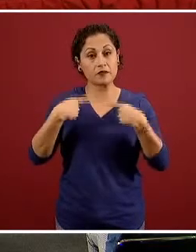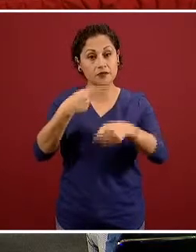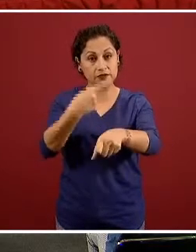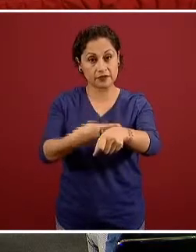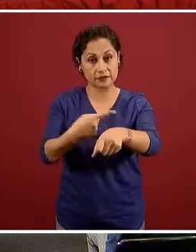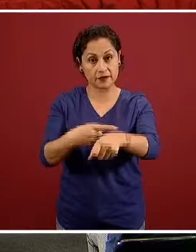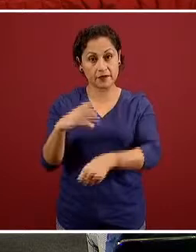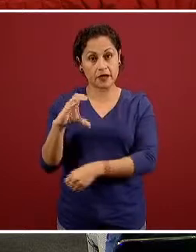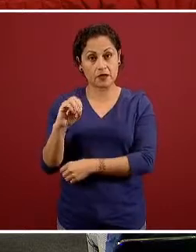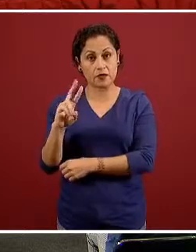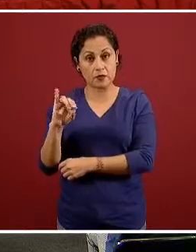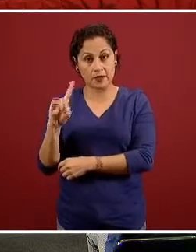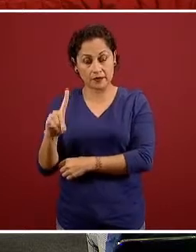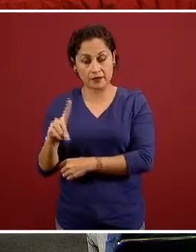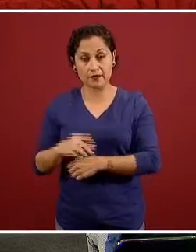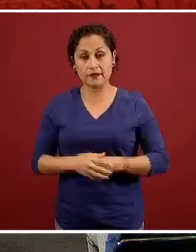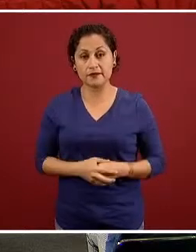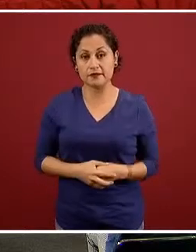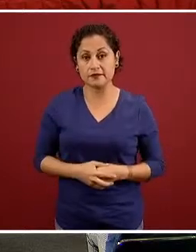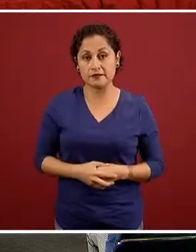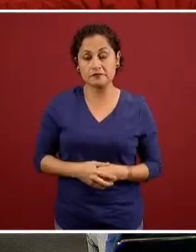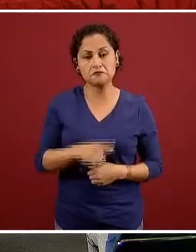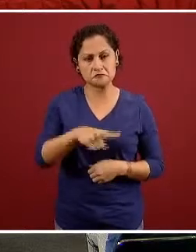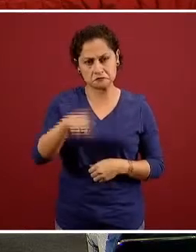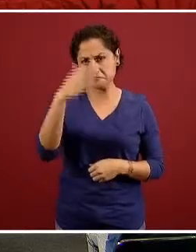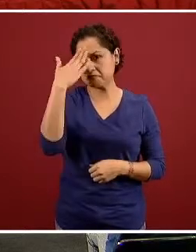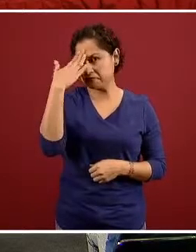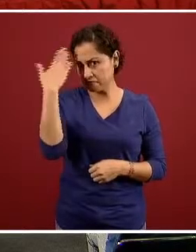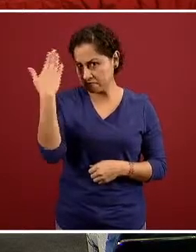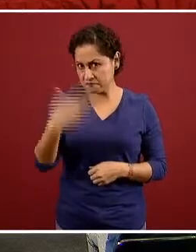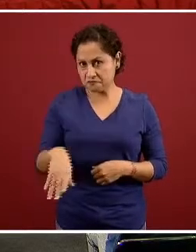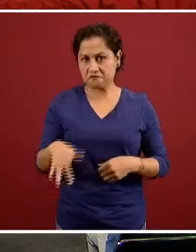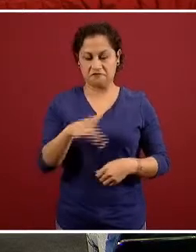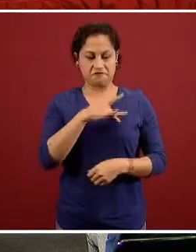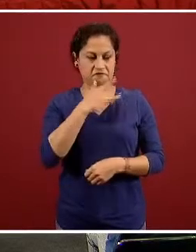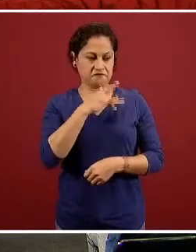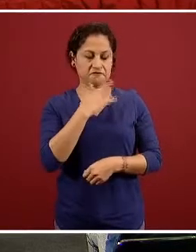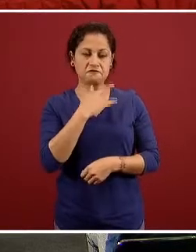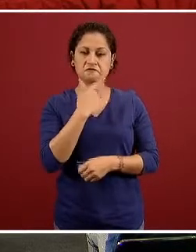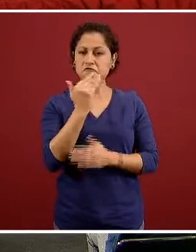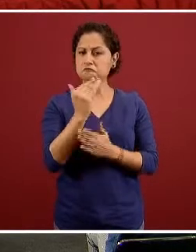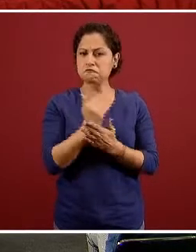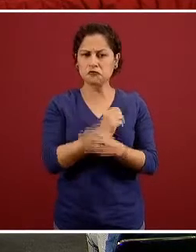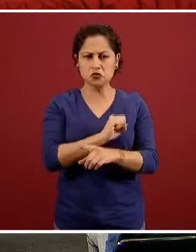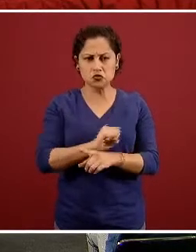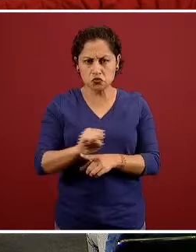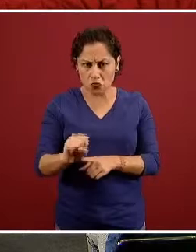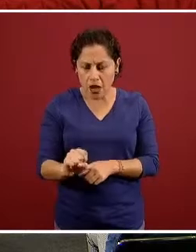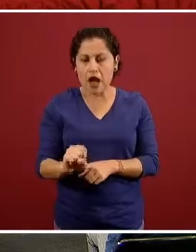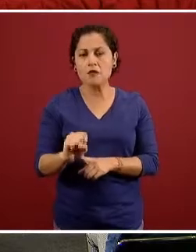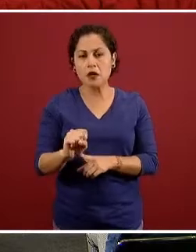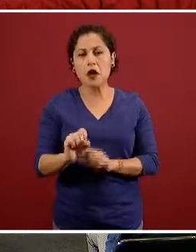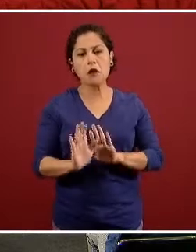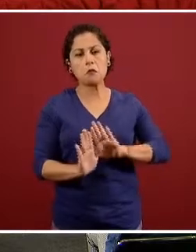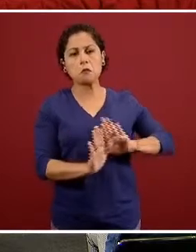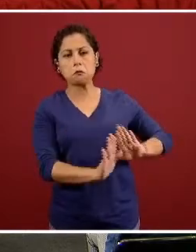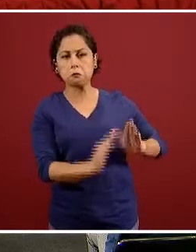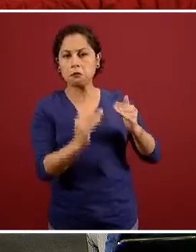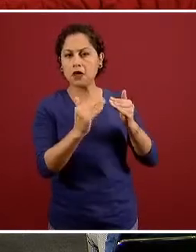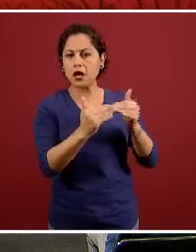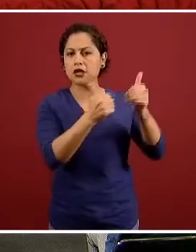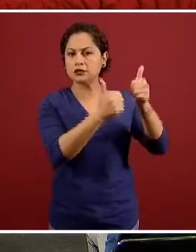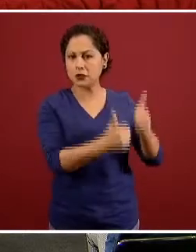COVID. Saben bien, los pacientes con síntomas leves o moderados, el aislamiento domiciliario es